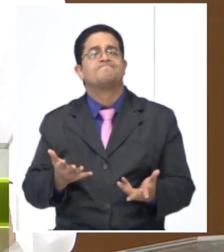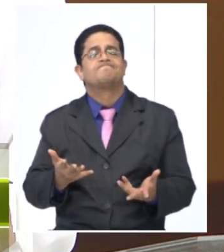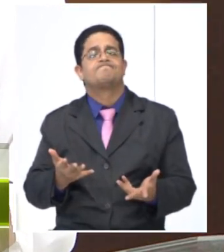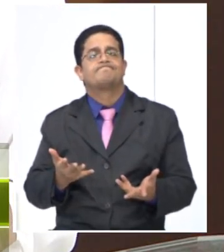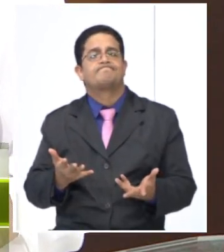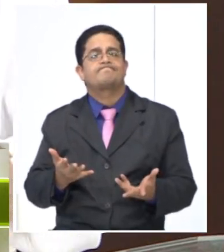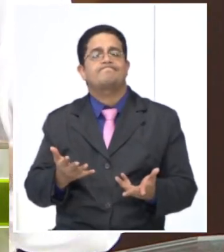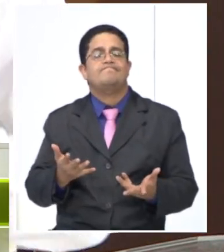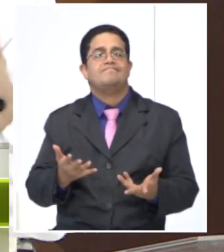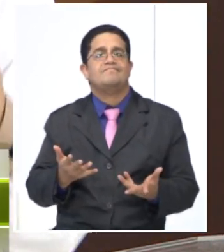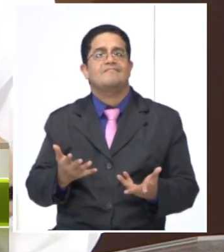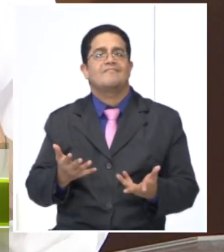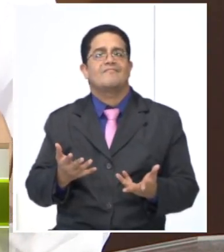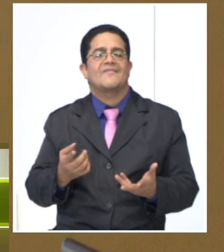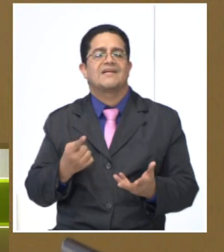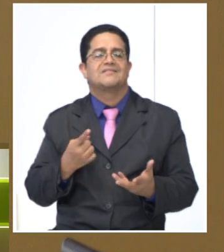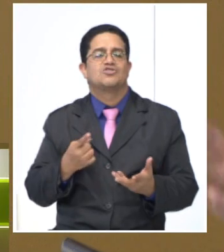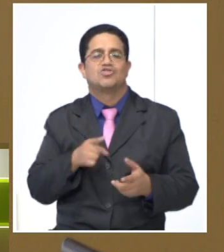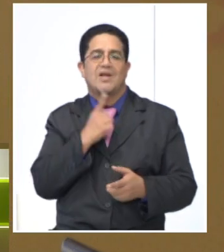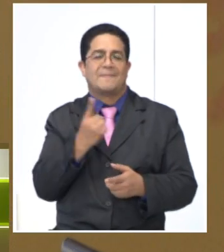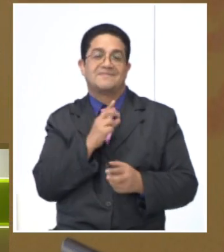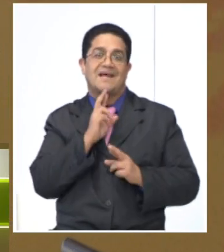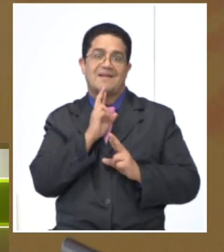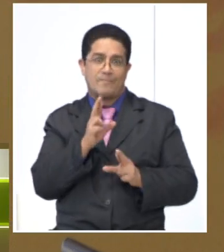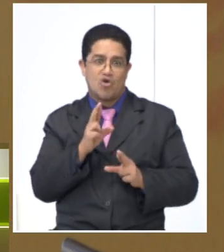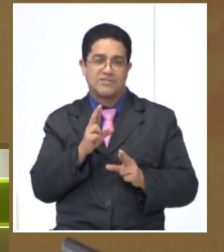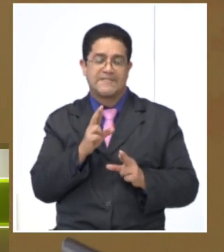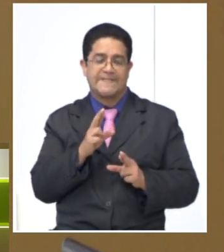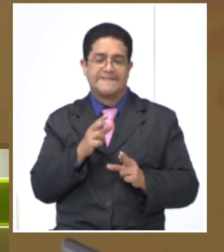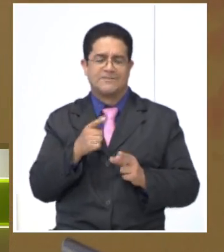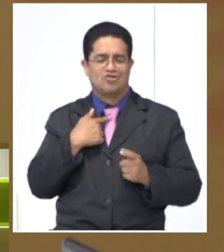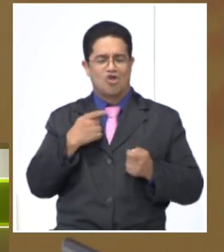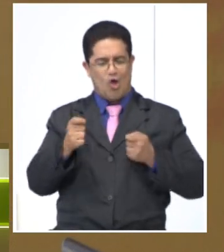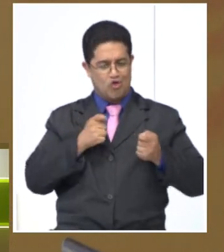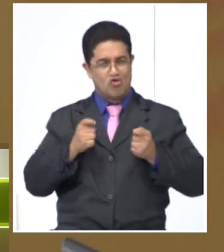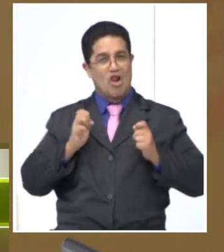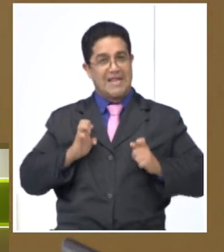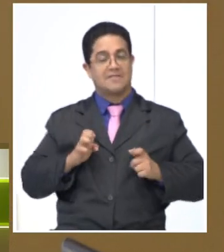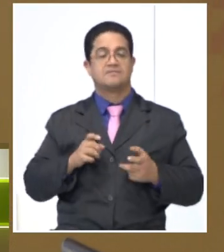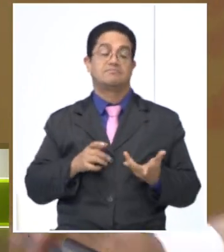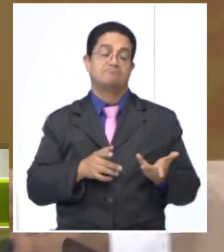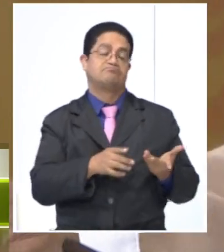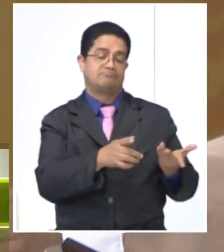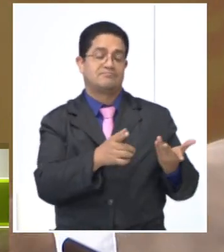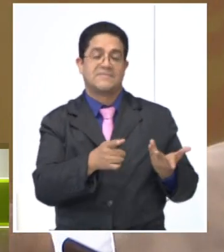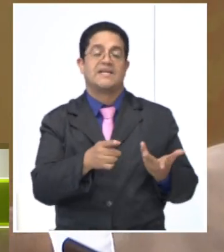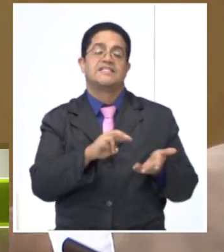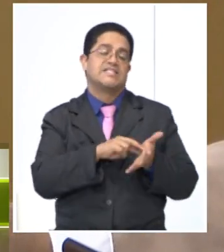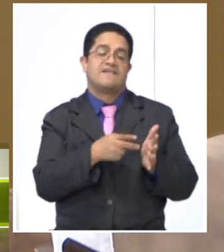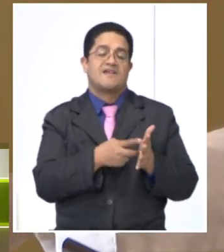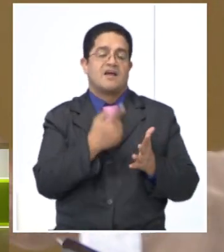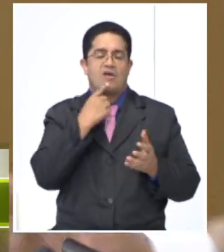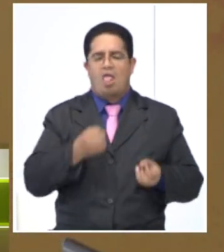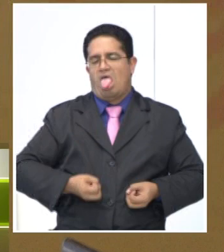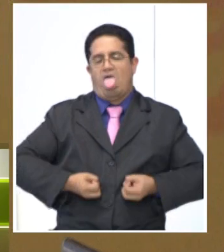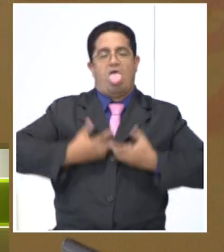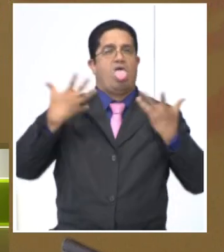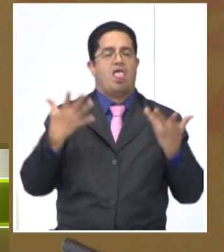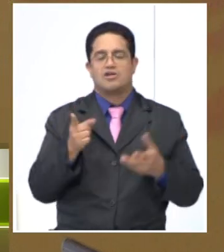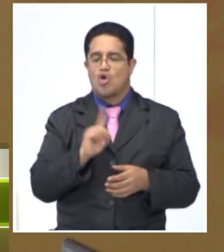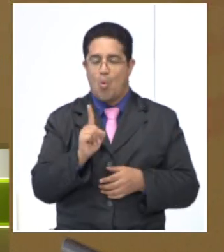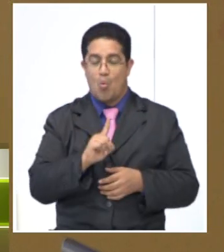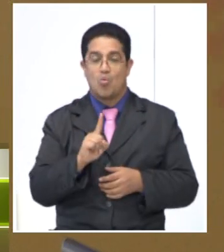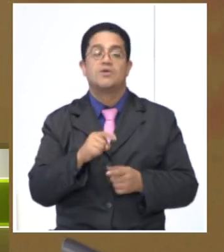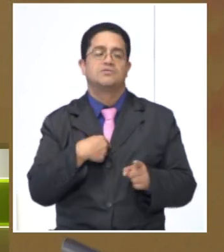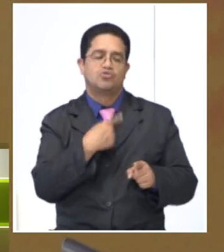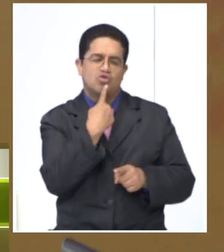más desde la emocionalidad, sino desde la racionalidad. Exacto, es el hecho de dejar a un lado el ser impulsivo. Y por eso te he dicho hasta este